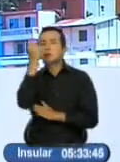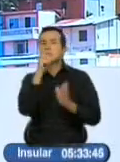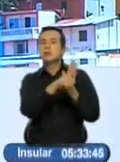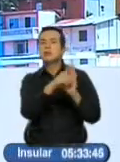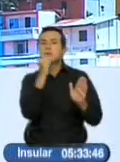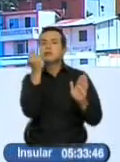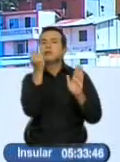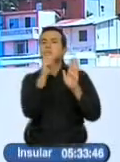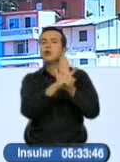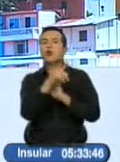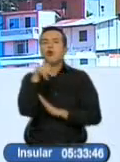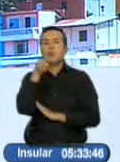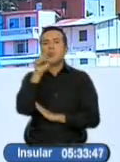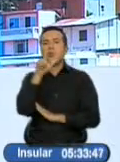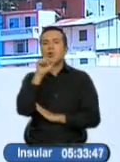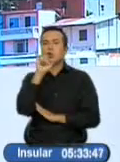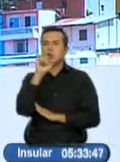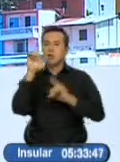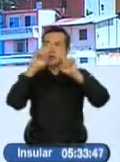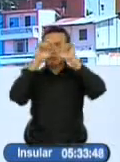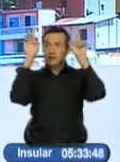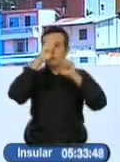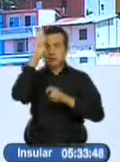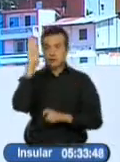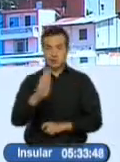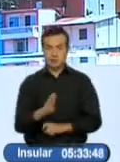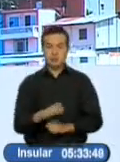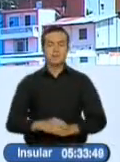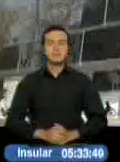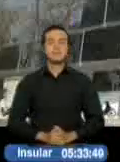habría recibido Poli por parte de la empresa brasileña.